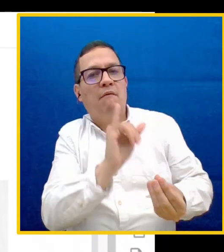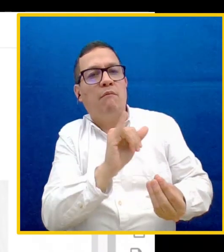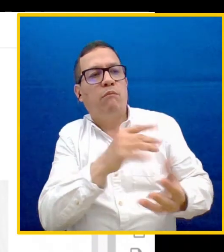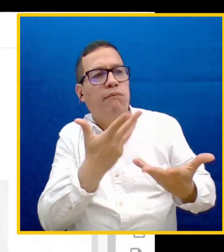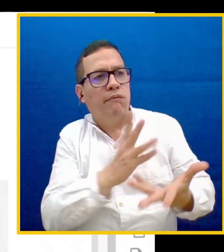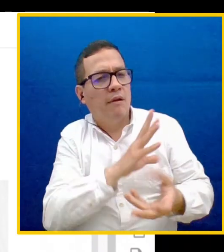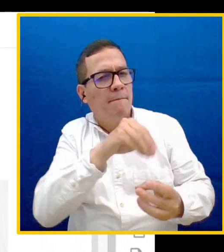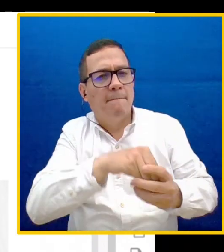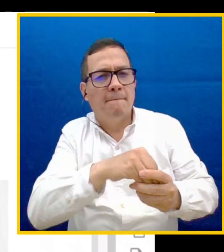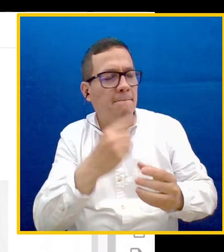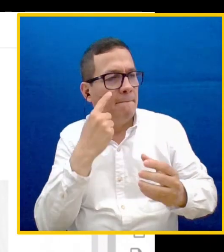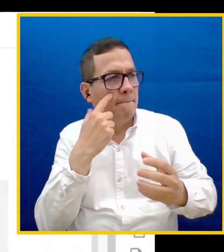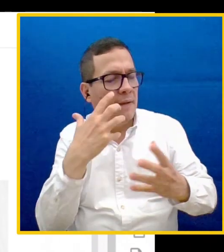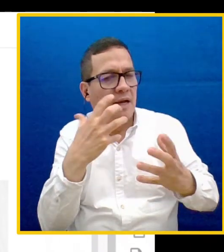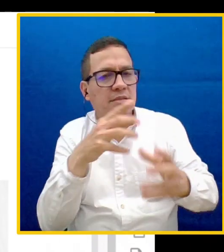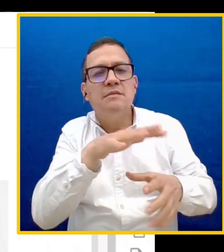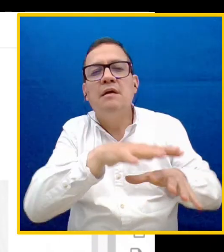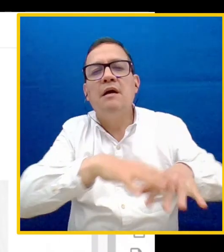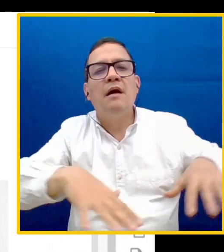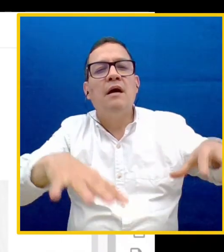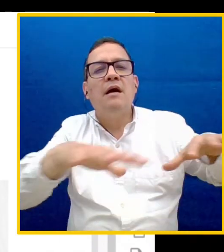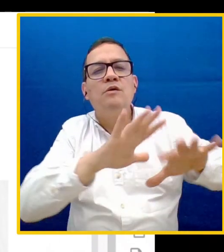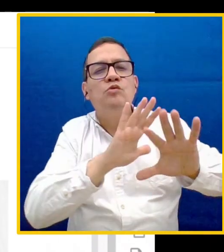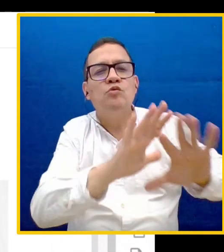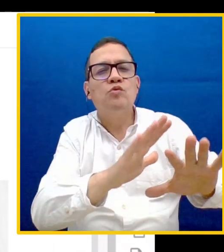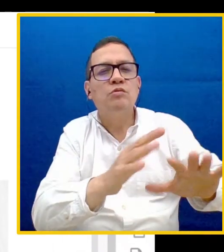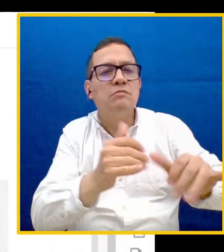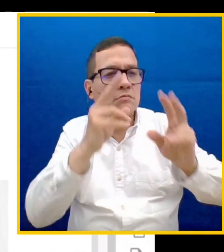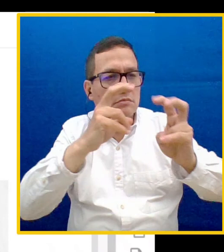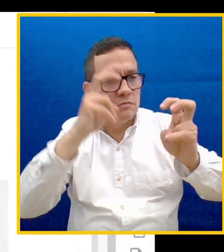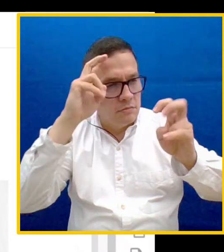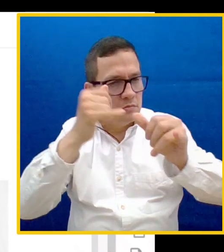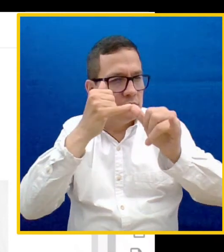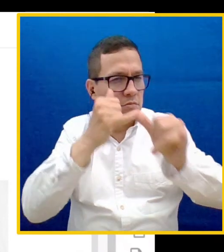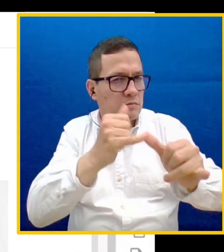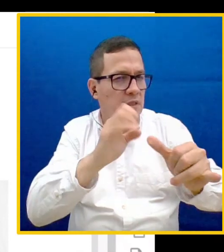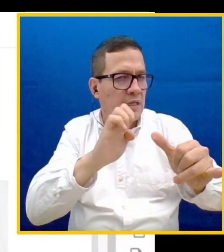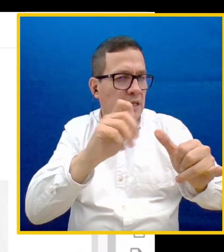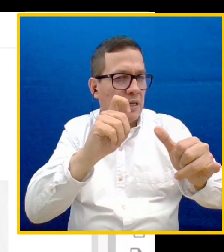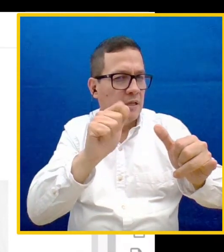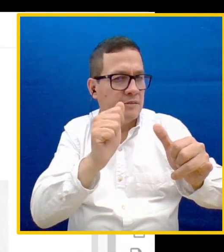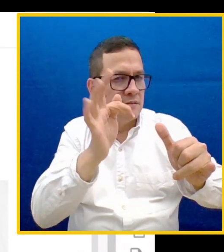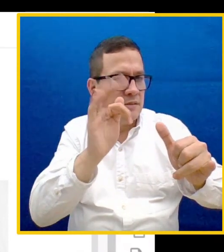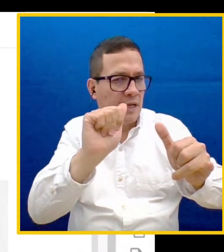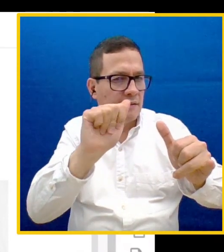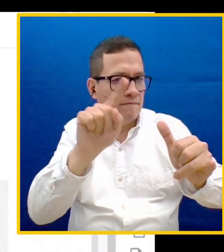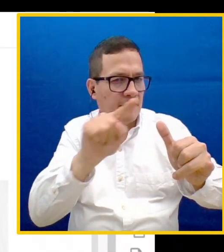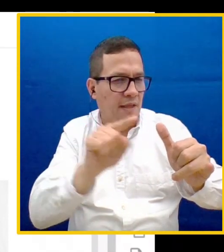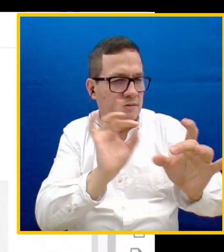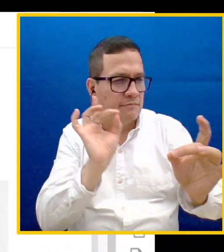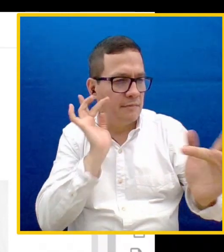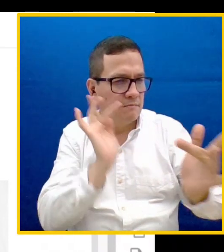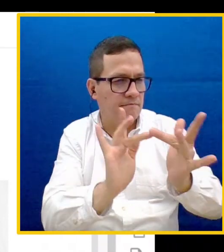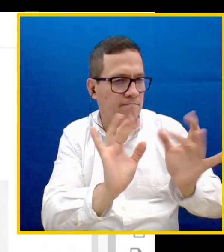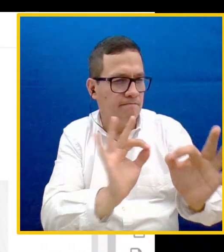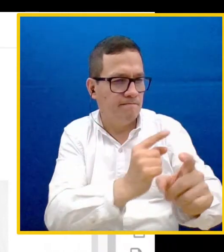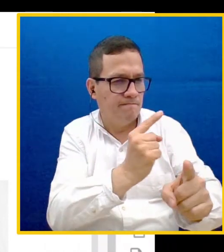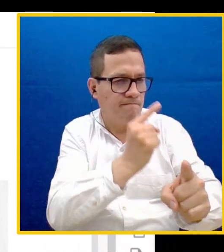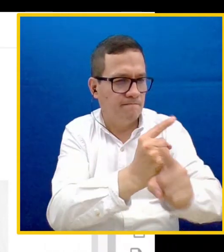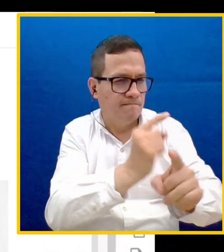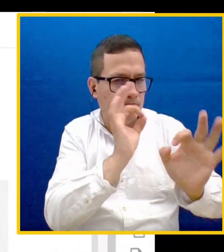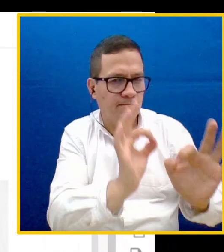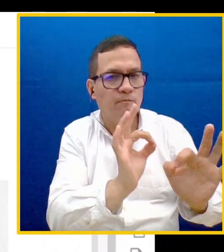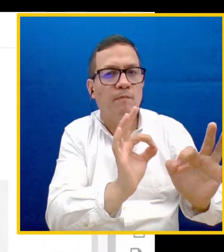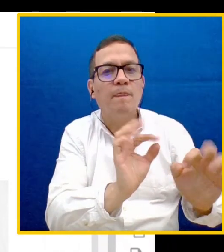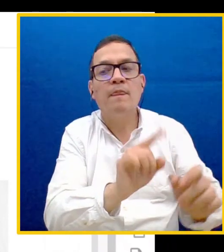operan mayormente dentro del marco de las llamadas ciencias exactas. Por su parte, los